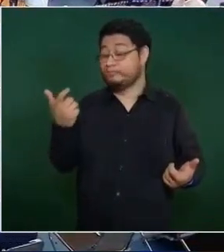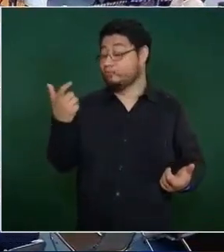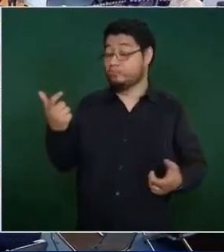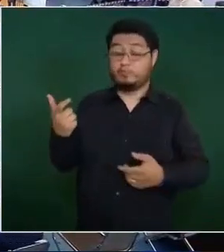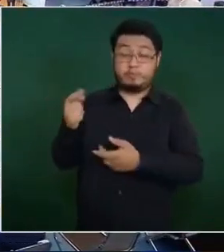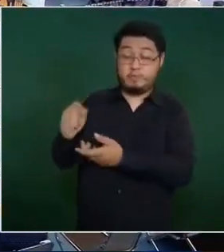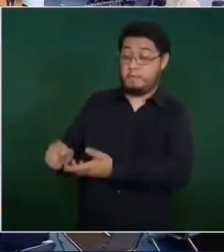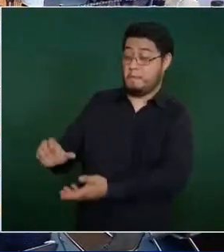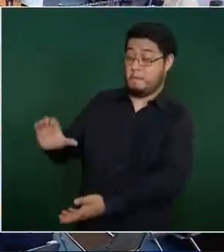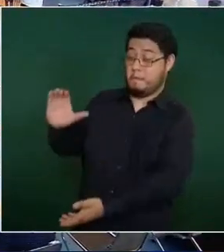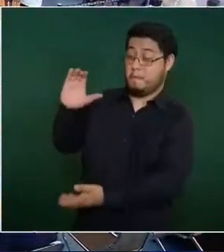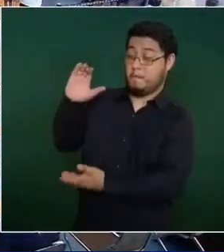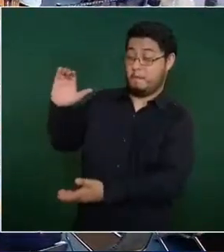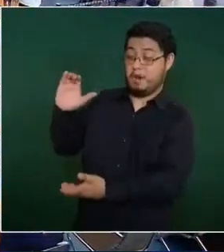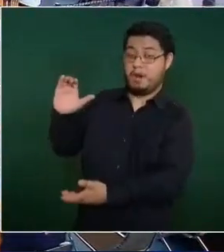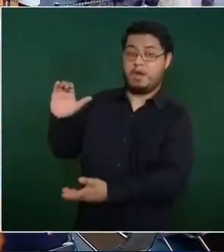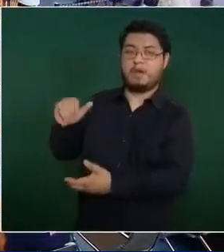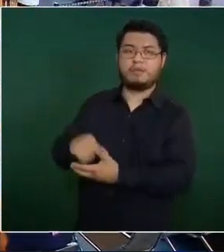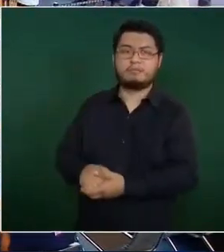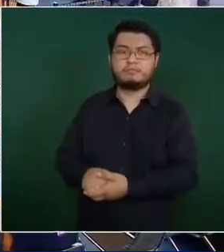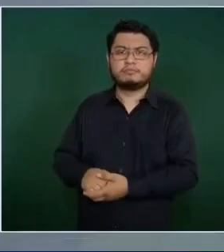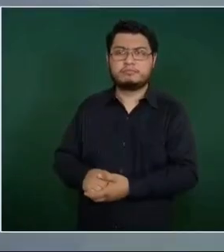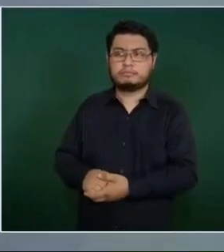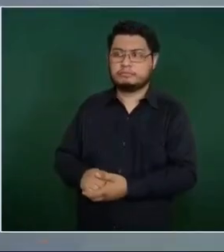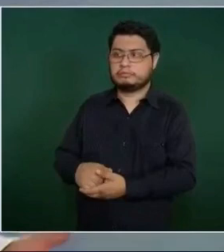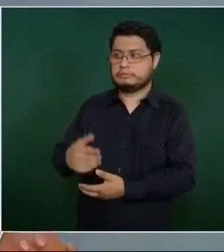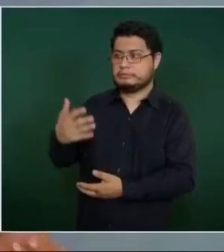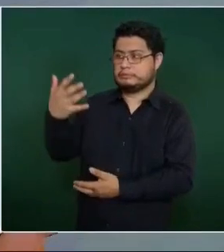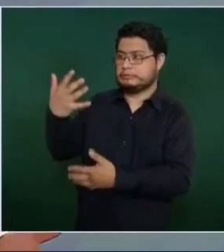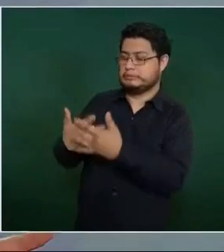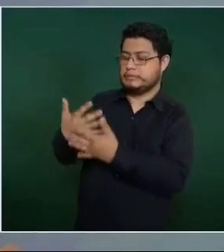como 15, 18 millones.